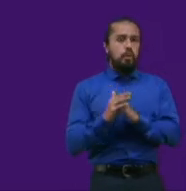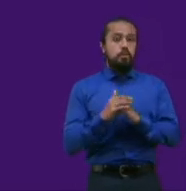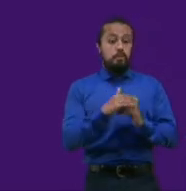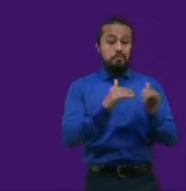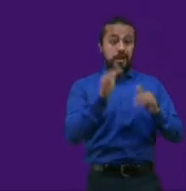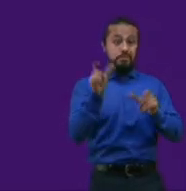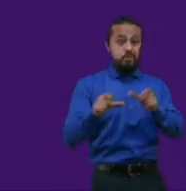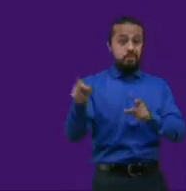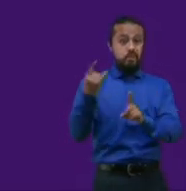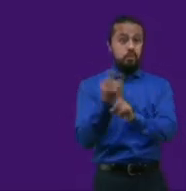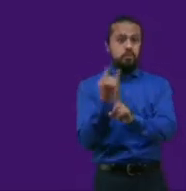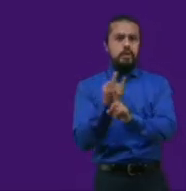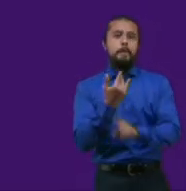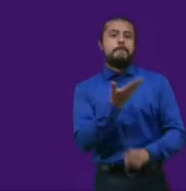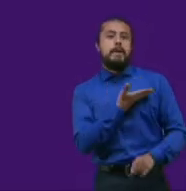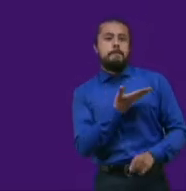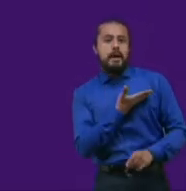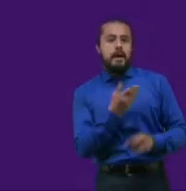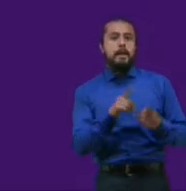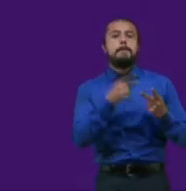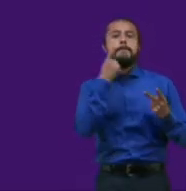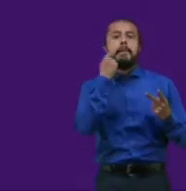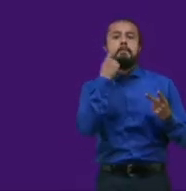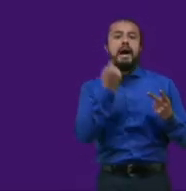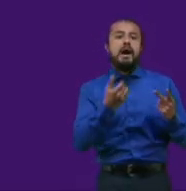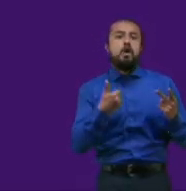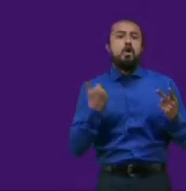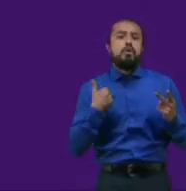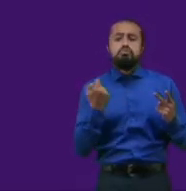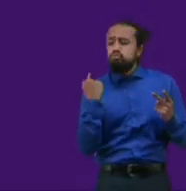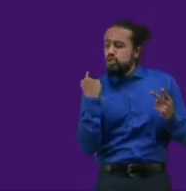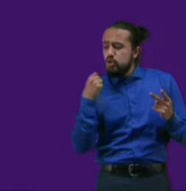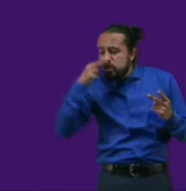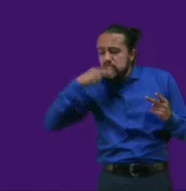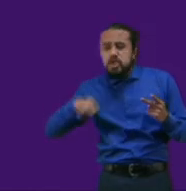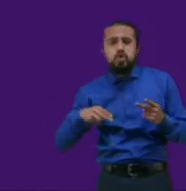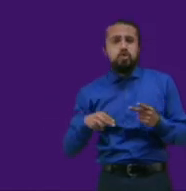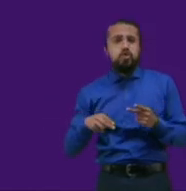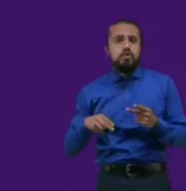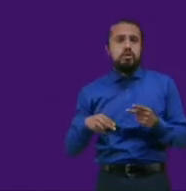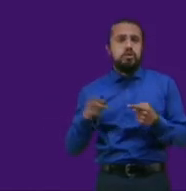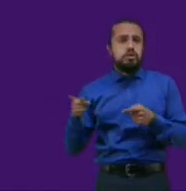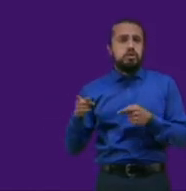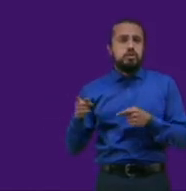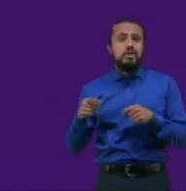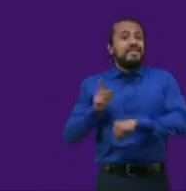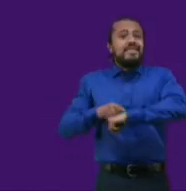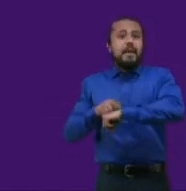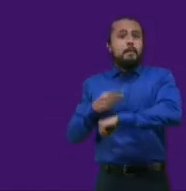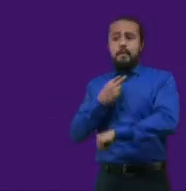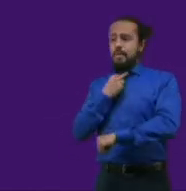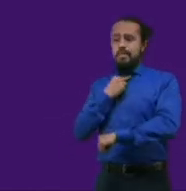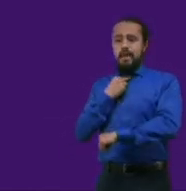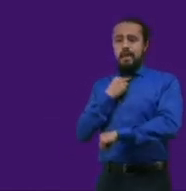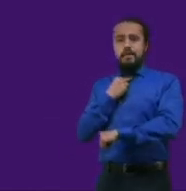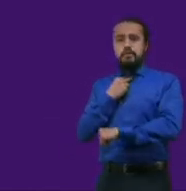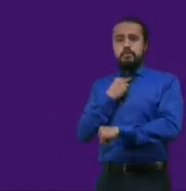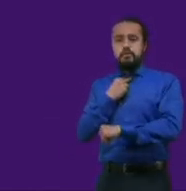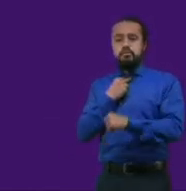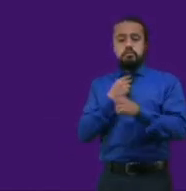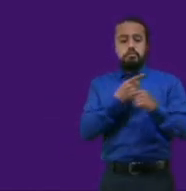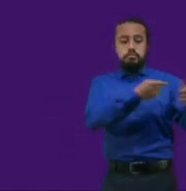son mamás o papás jóvenes que acaban de tener un bebé y no tienen son exitosos, pero no tienen nada de tiempo. Entonces, poderle